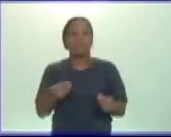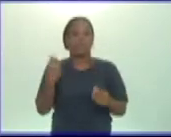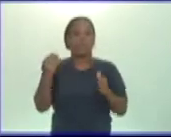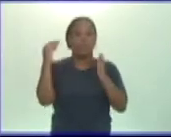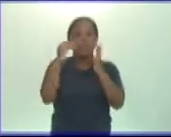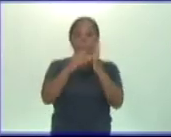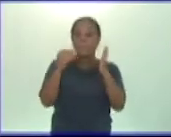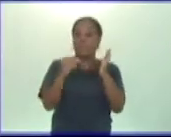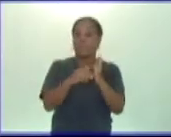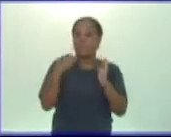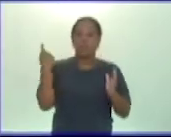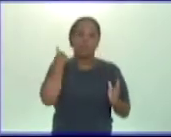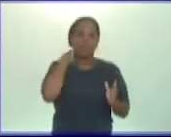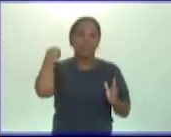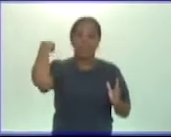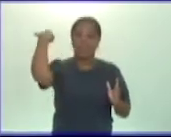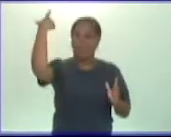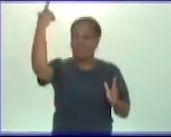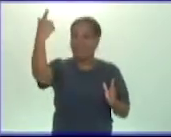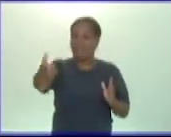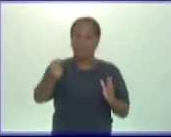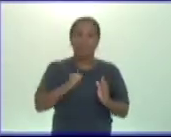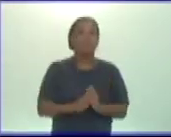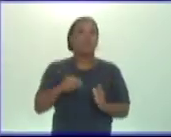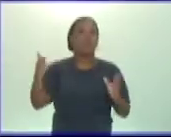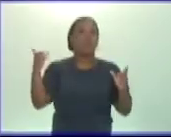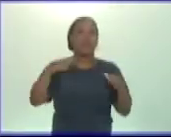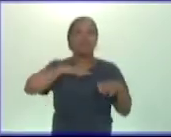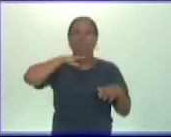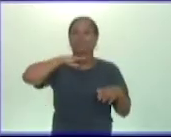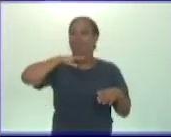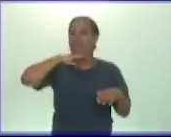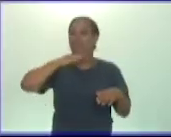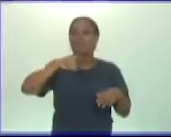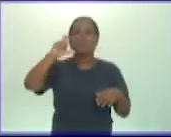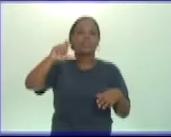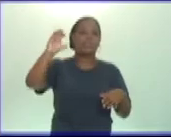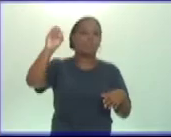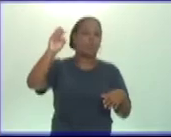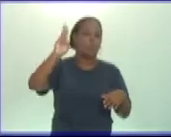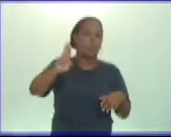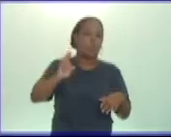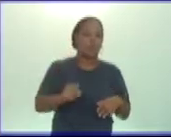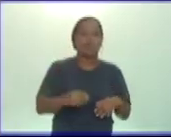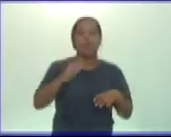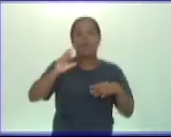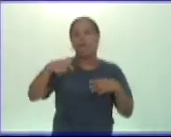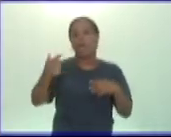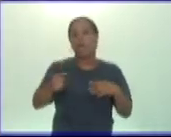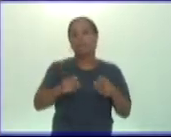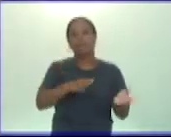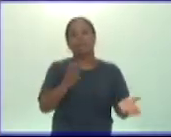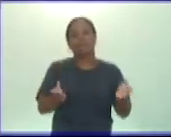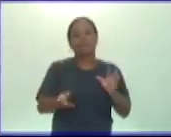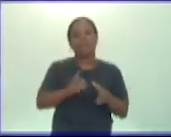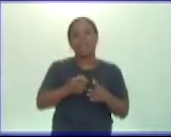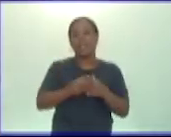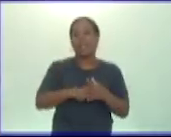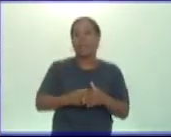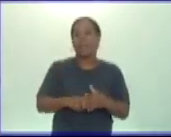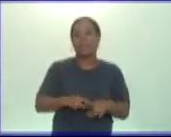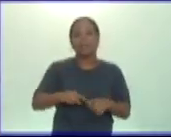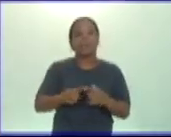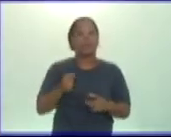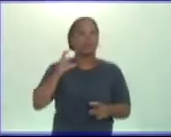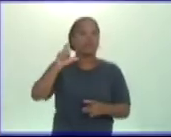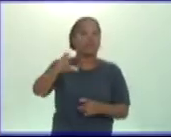años, las concentraciones de dióxido de carbono han fluctuado. Sin embargo, durante los últimos 100 años, la